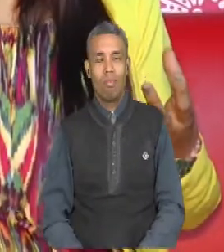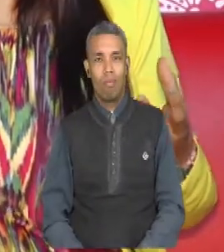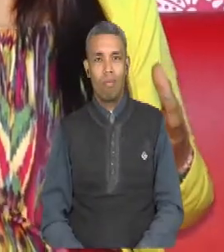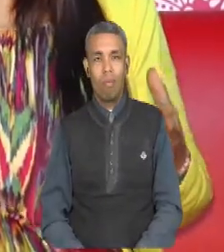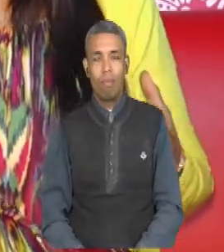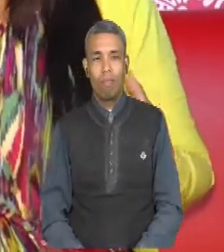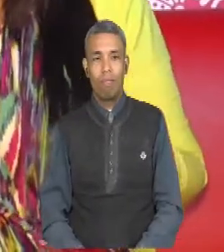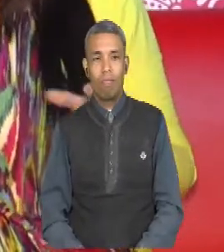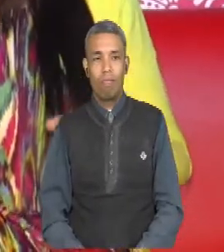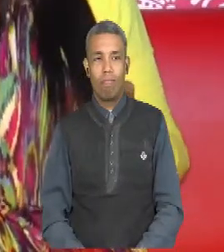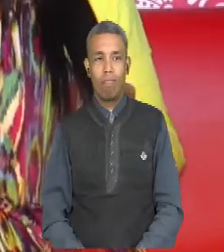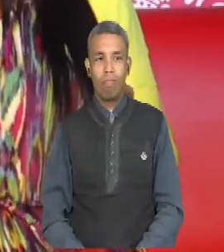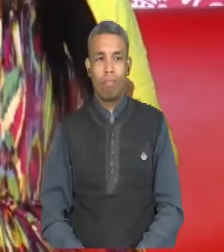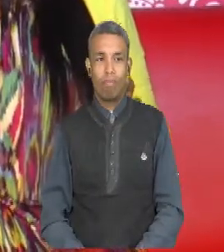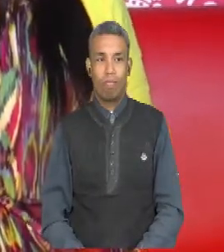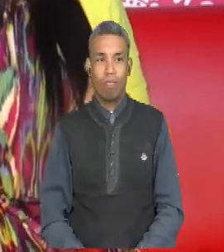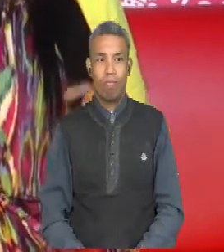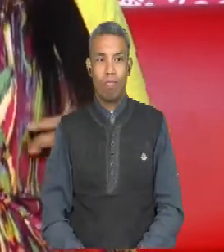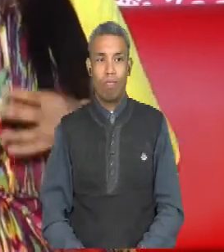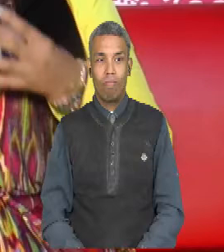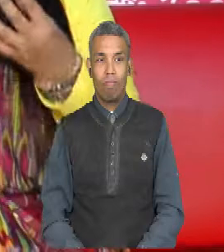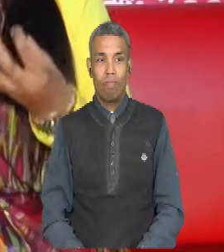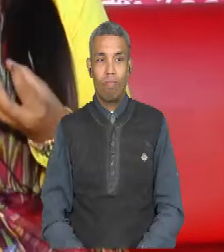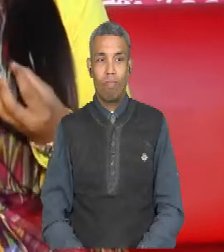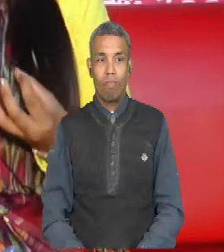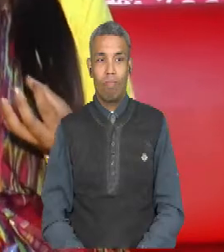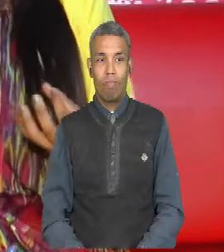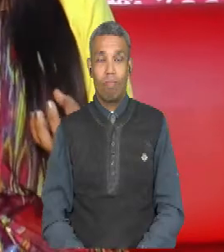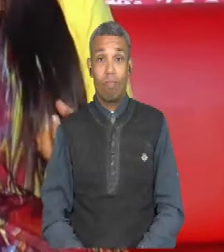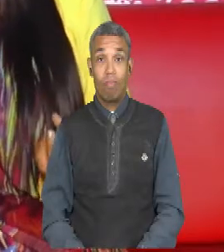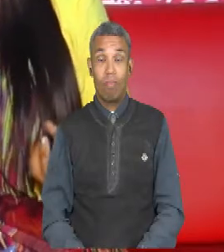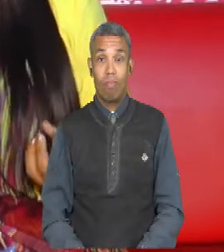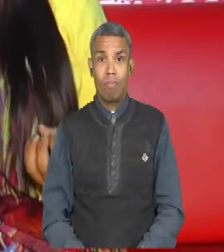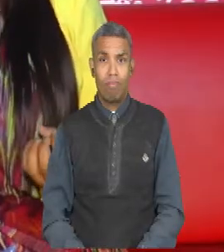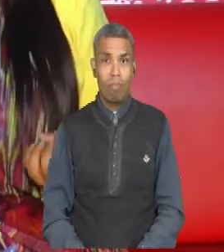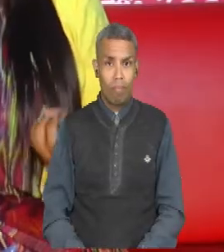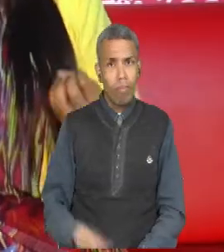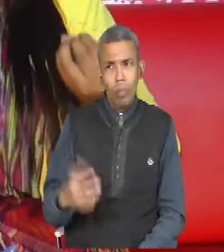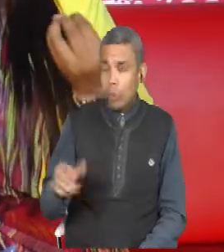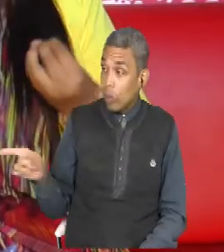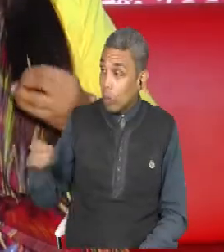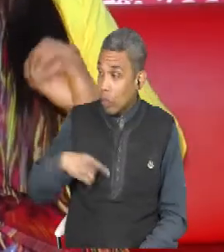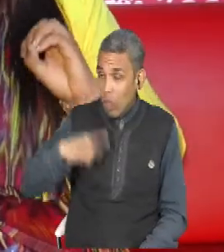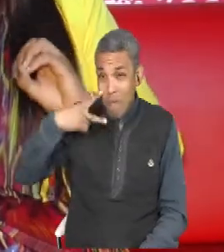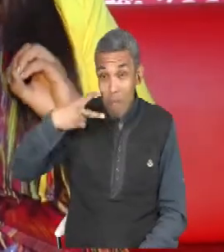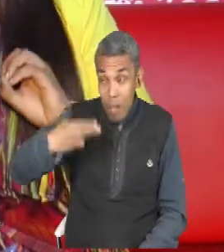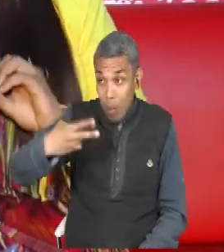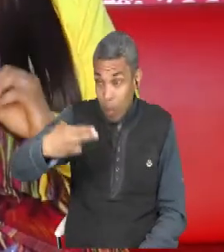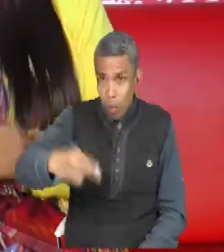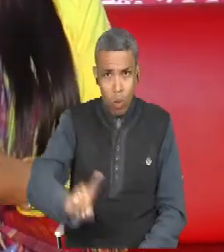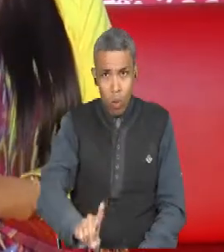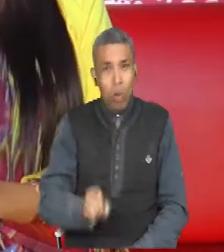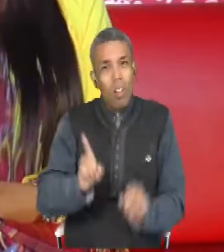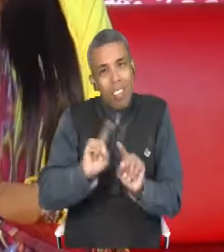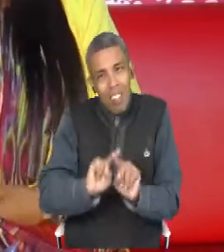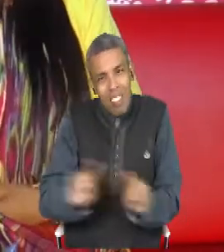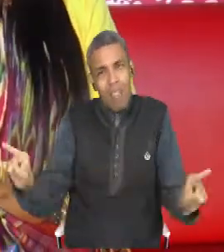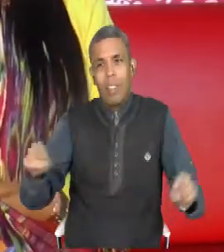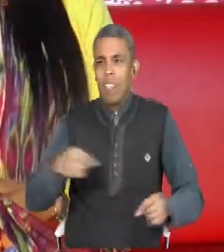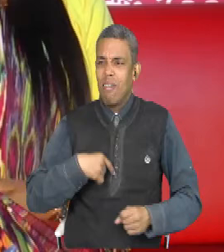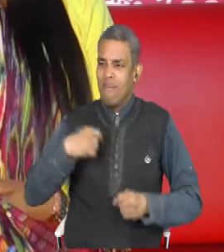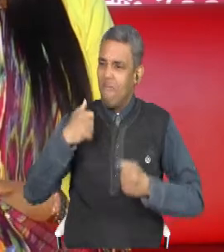plus diferencial de los otros publicistas en Barranca Bermeja que tiene Omar y que puede decirle al cliente, oiga, venga, confíe en mí para hacer su trabajo?